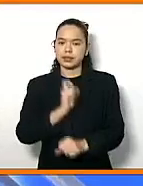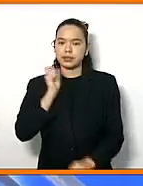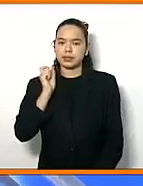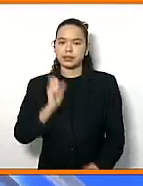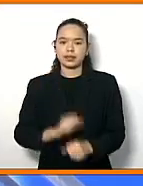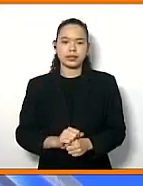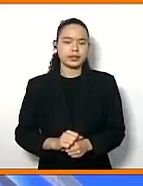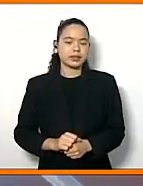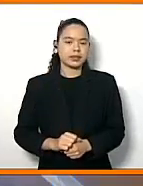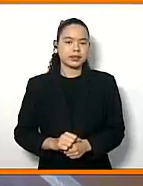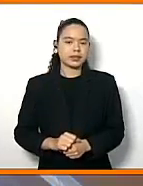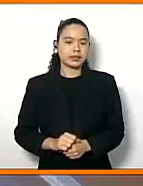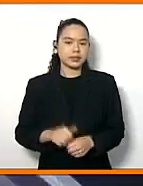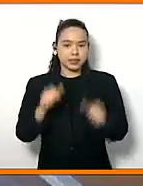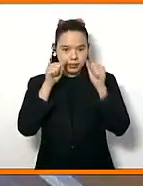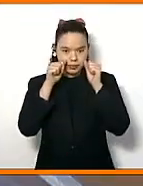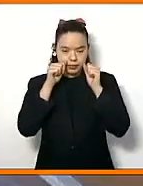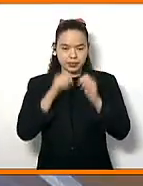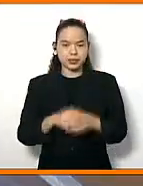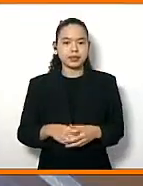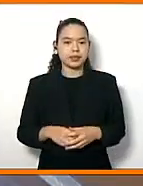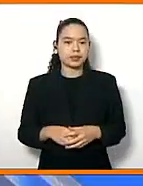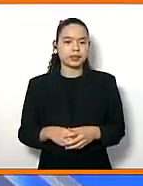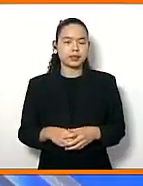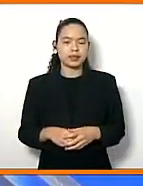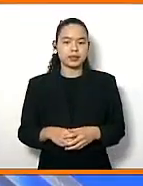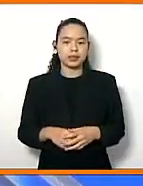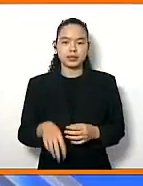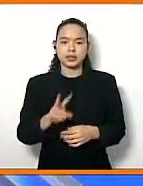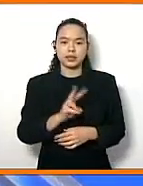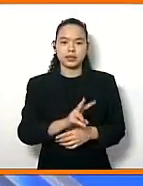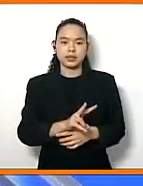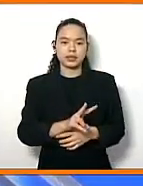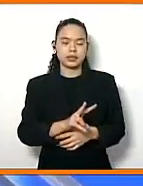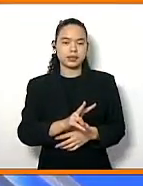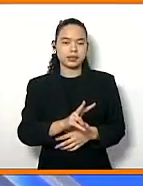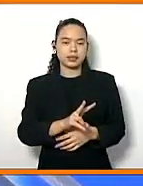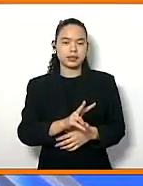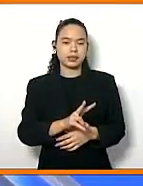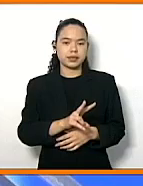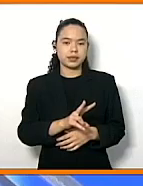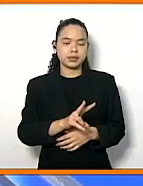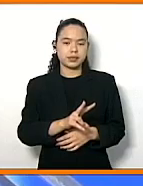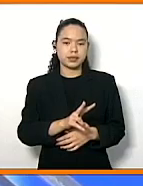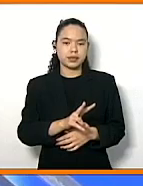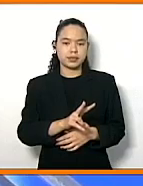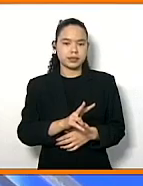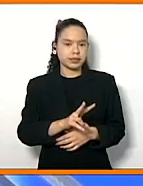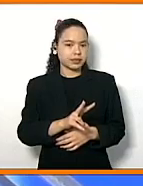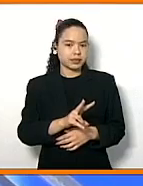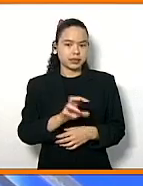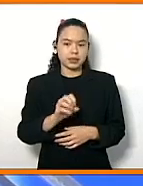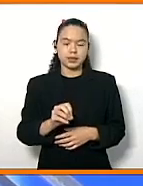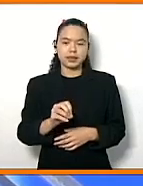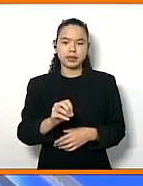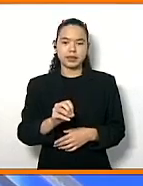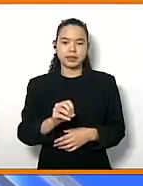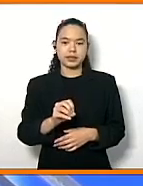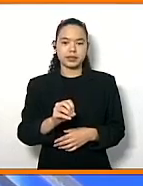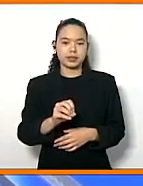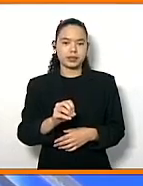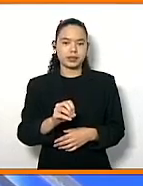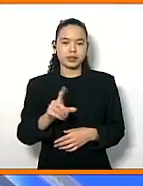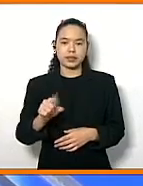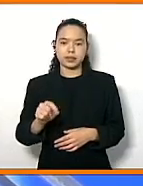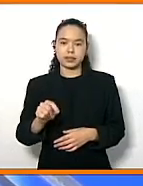primer dígito es... Atentos, este es el 2. Segundo dígito. Este es el 0. Primer número ganador